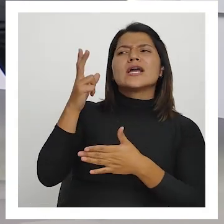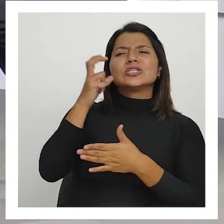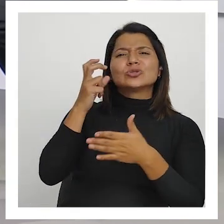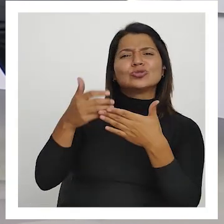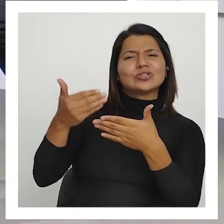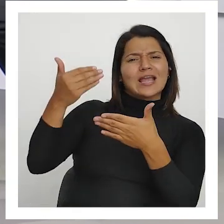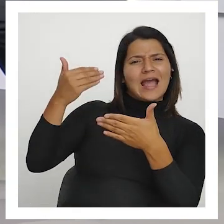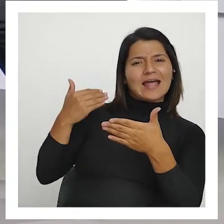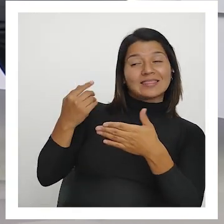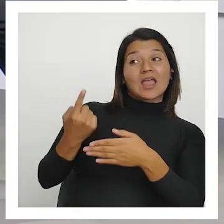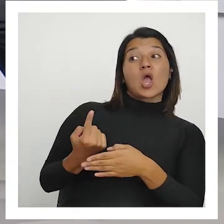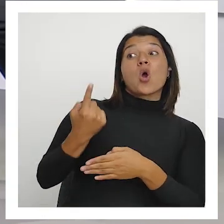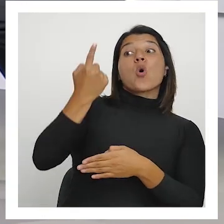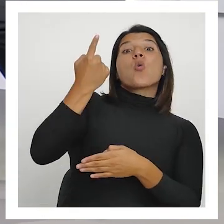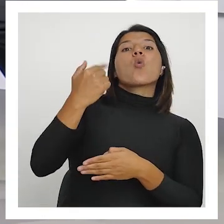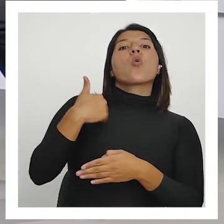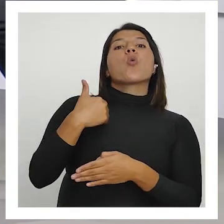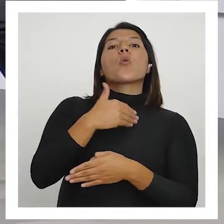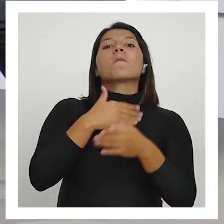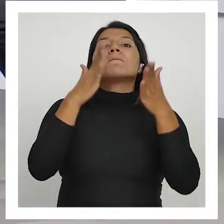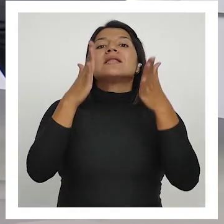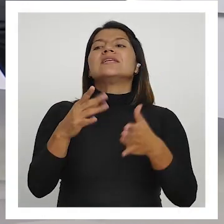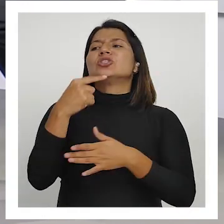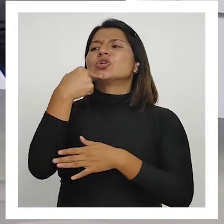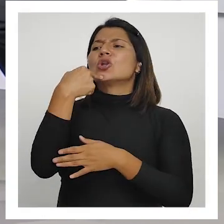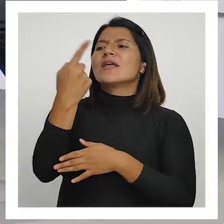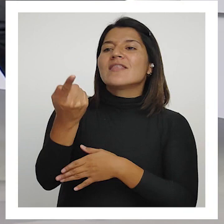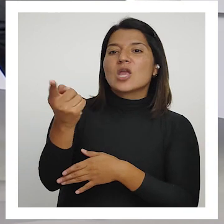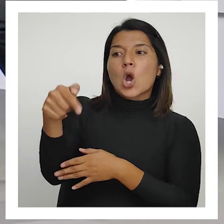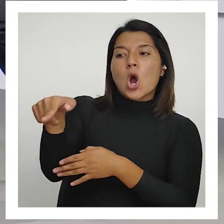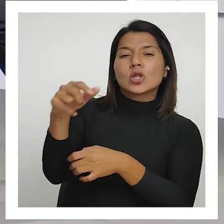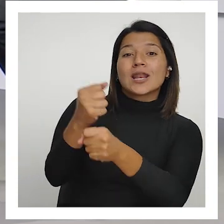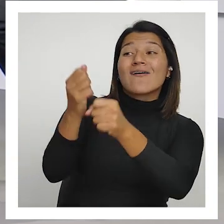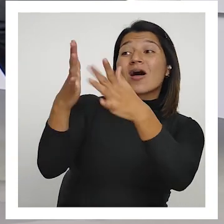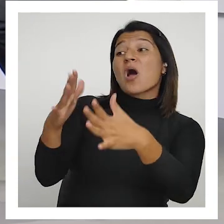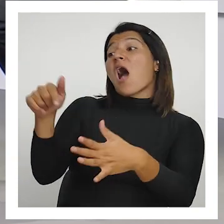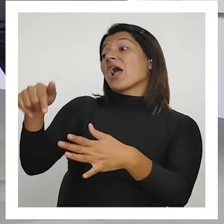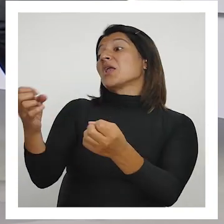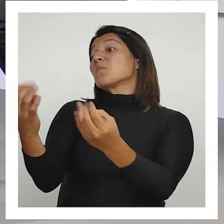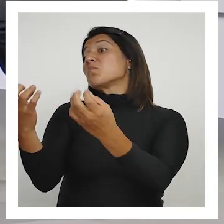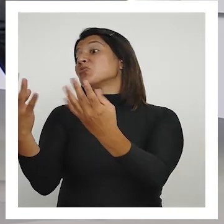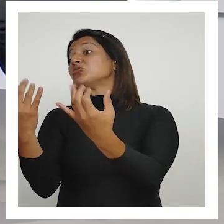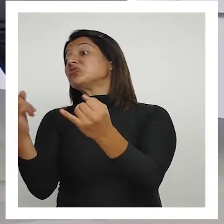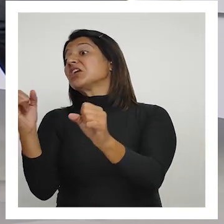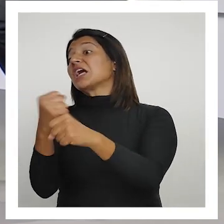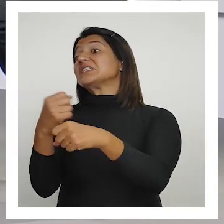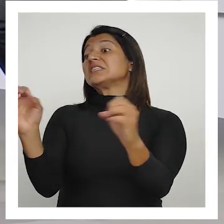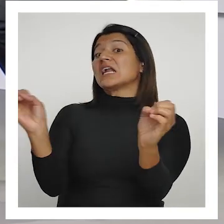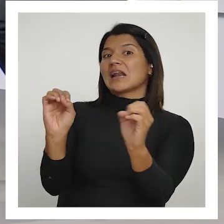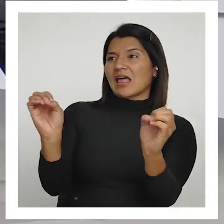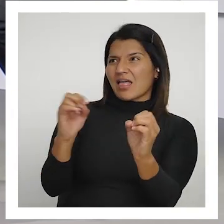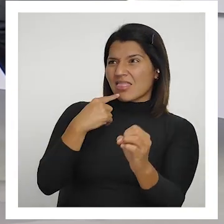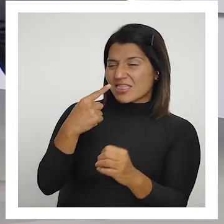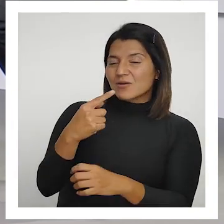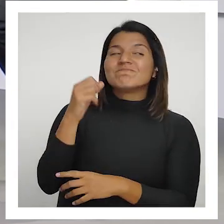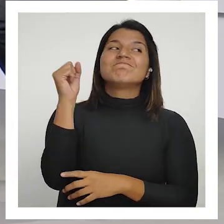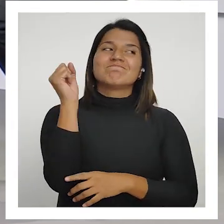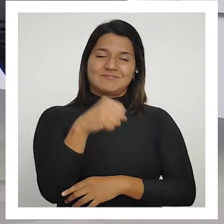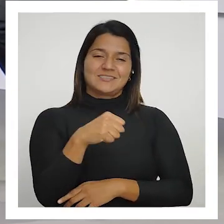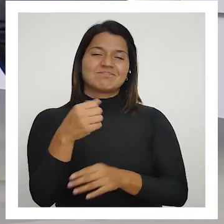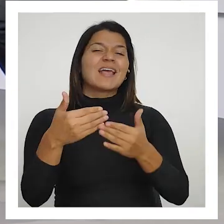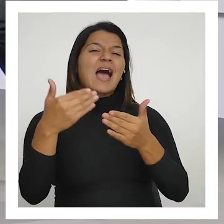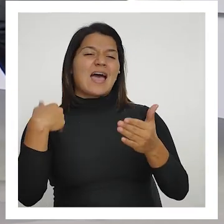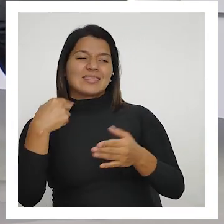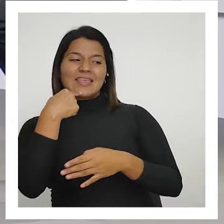le había dicho eso a los trabajadores, ¿verdad? Que había muchos que estaban sobrando. Sí, sin embargo, nuestra